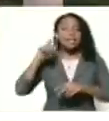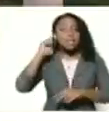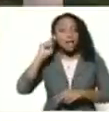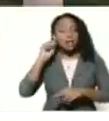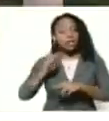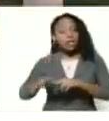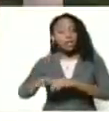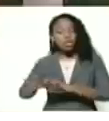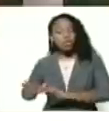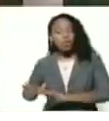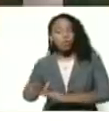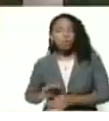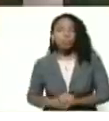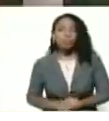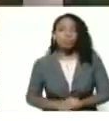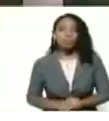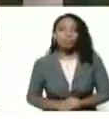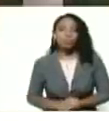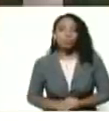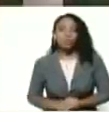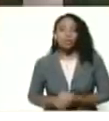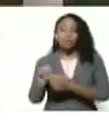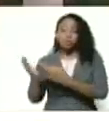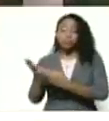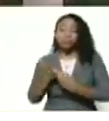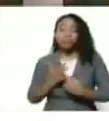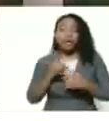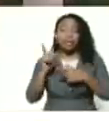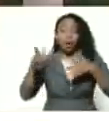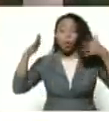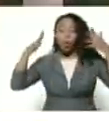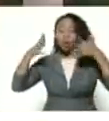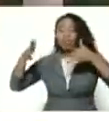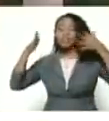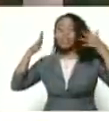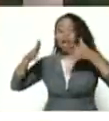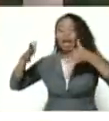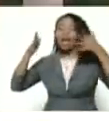niño. Y uno recibiendo esas orientaciones,